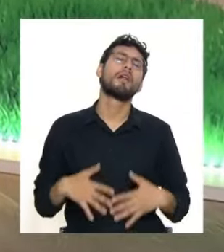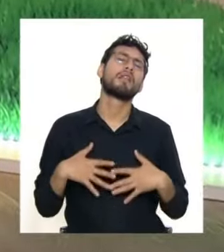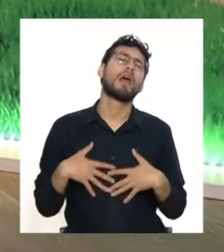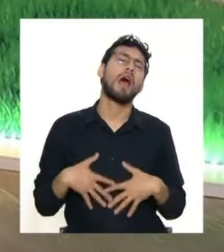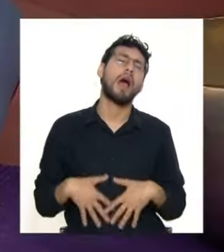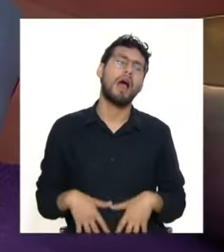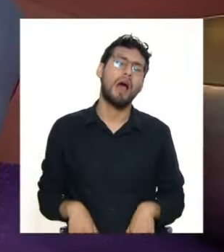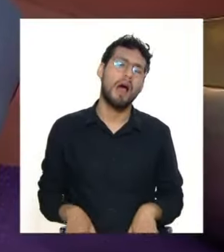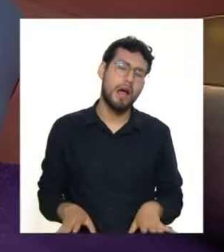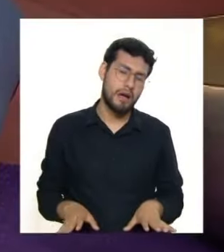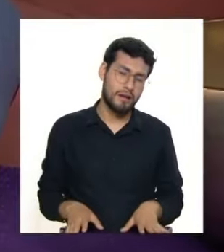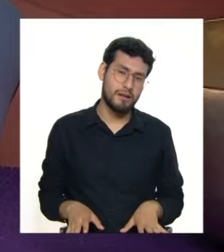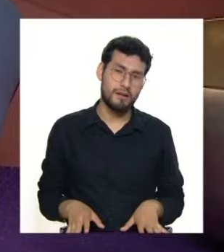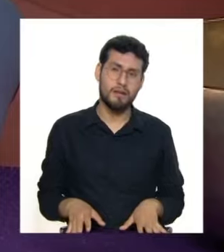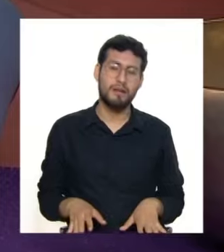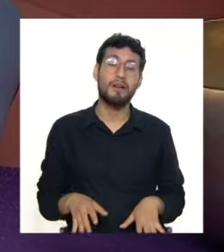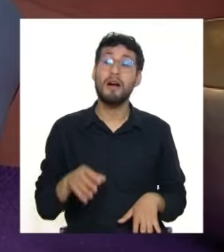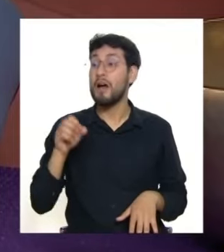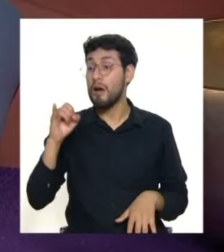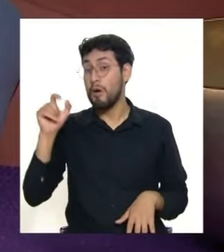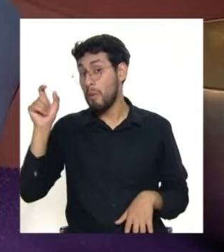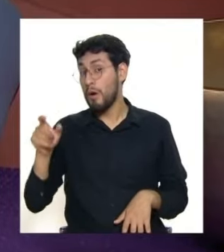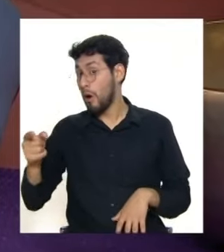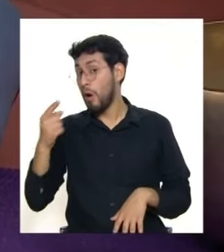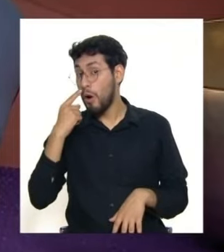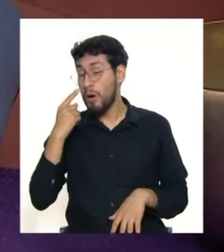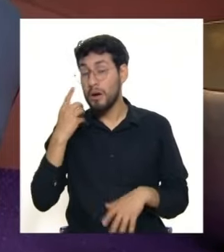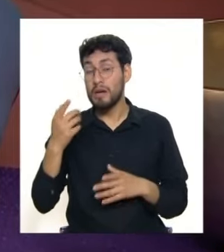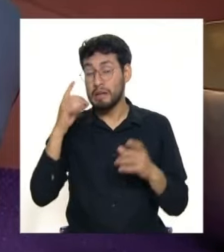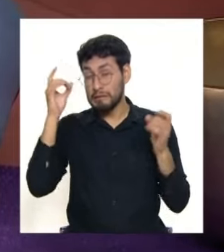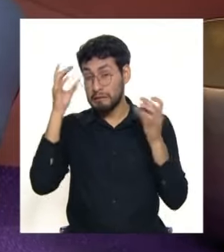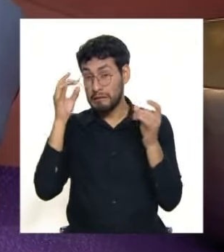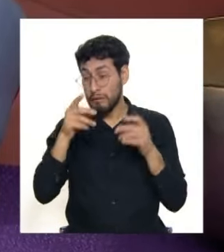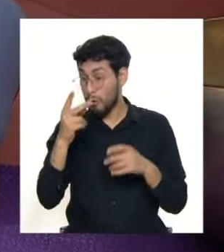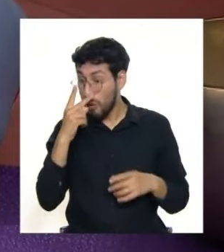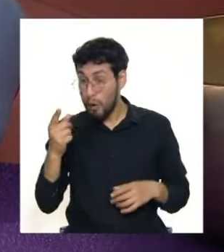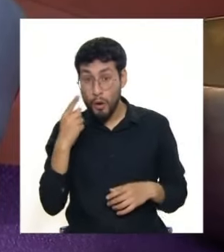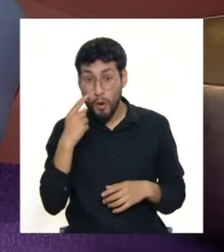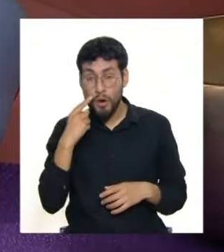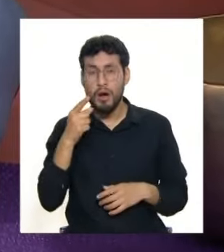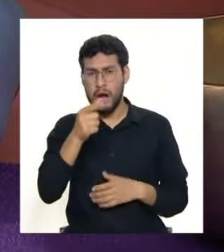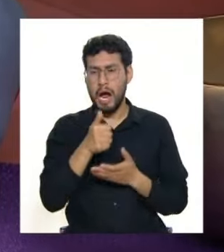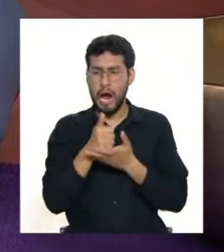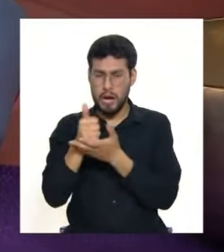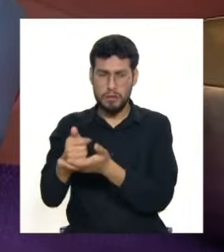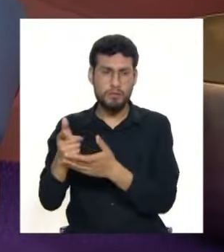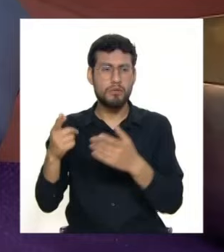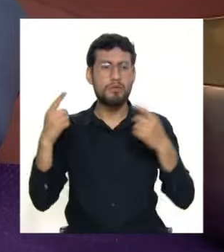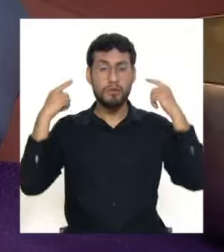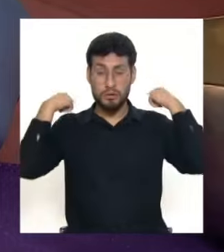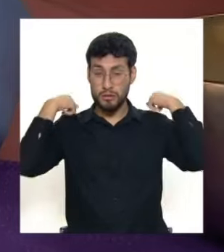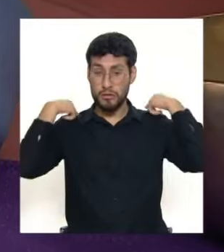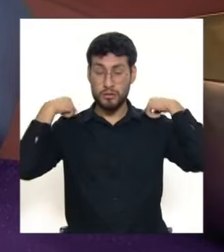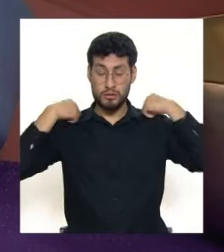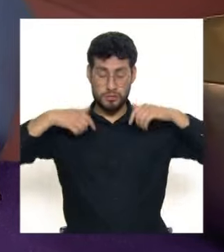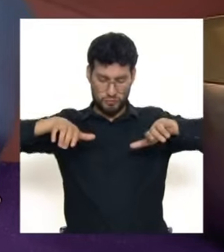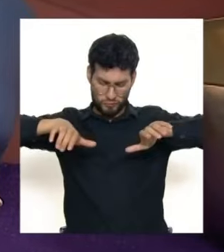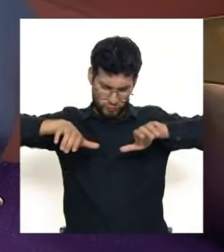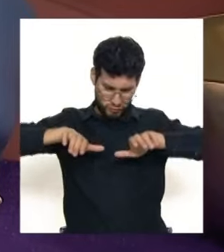tienes una persona ahí que te pueda ayudar o conoces a alguien que tenga migrañas, dolores de cabeza, le presionas así los